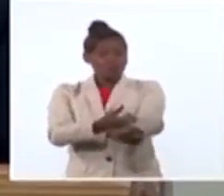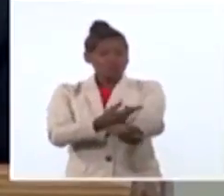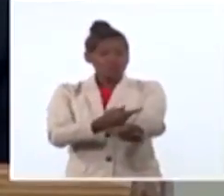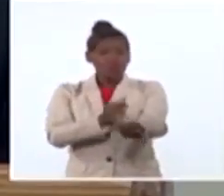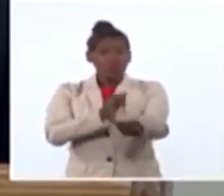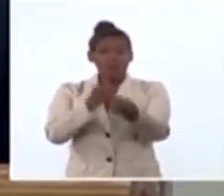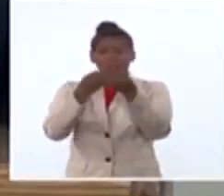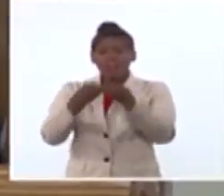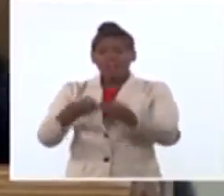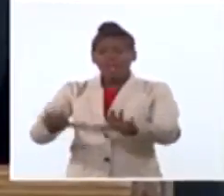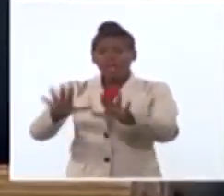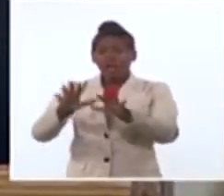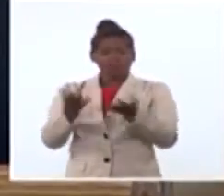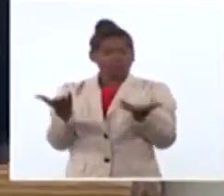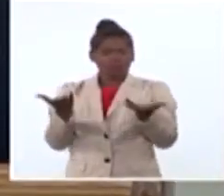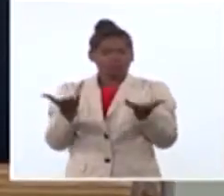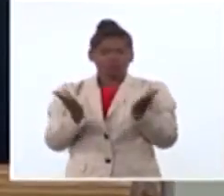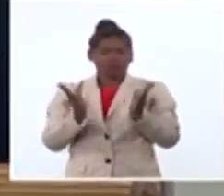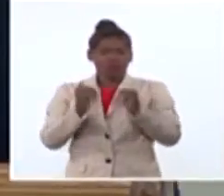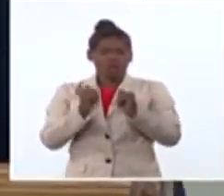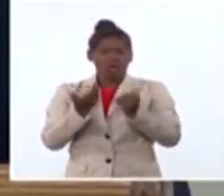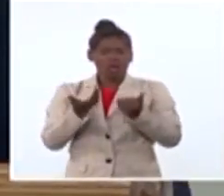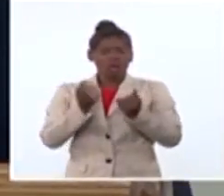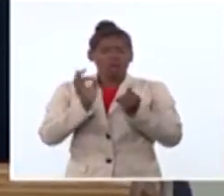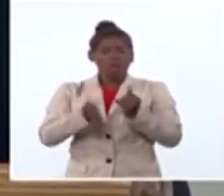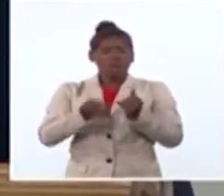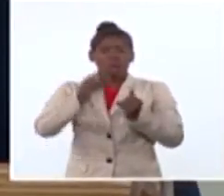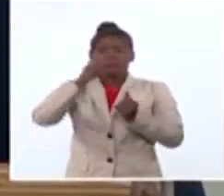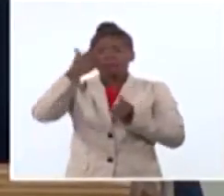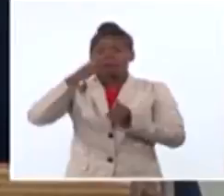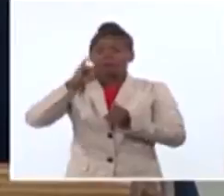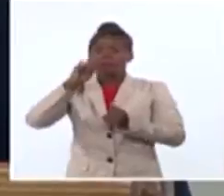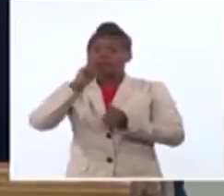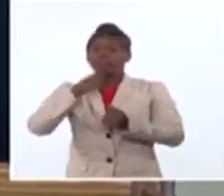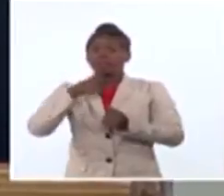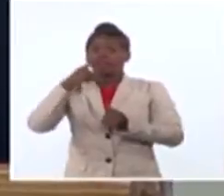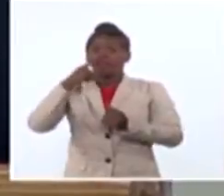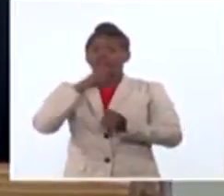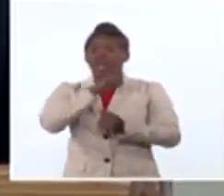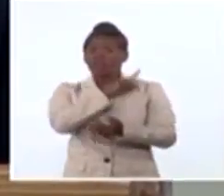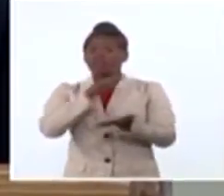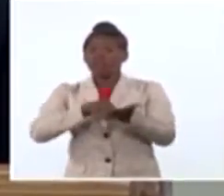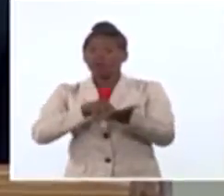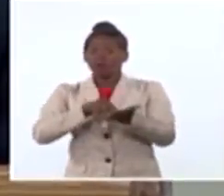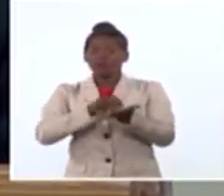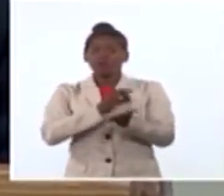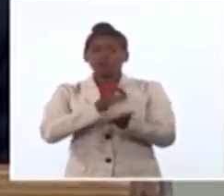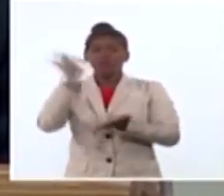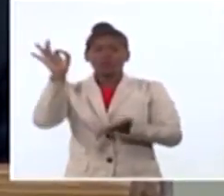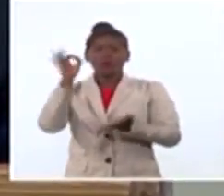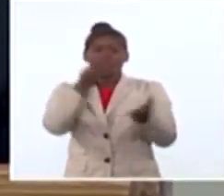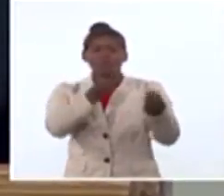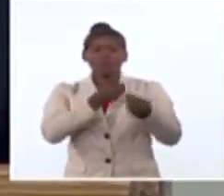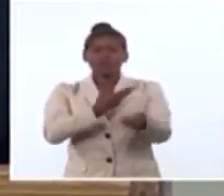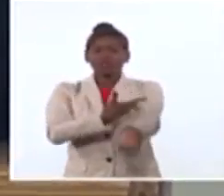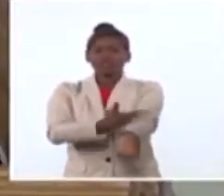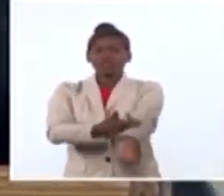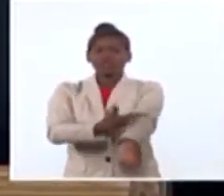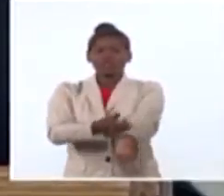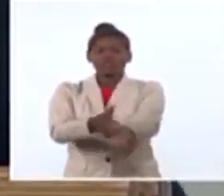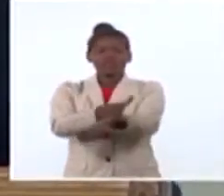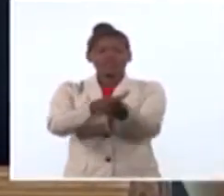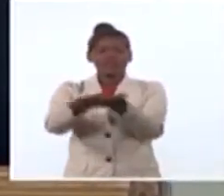del presidente Biden desde el anterior, las donaciones generosas al esfuerzo